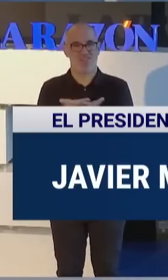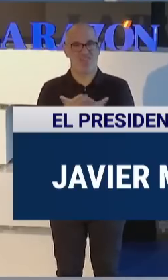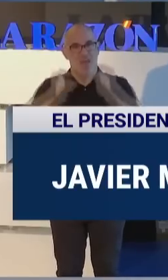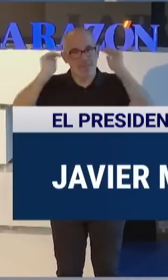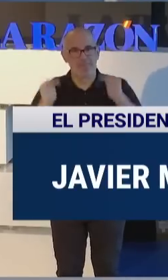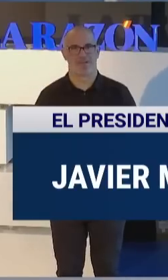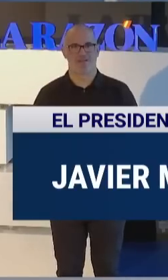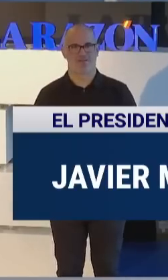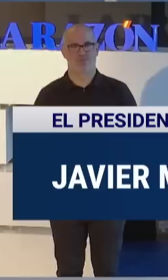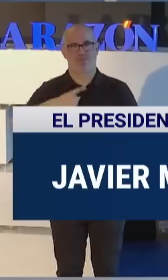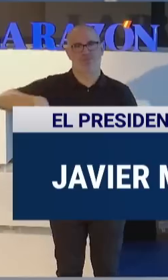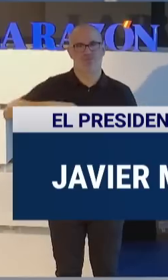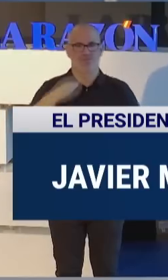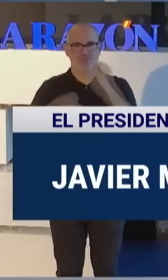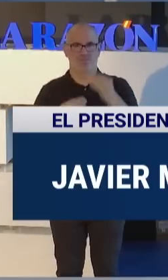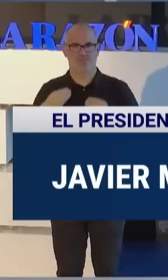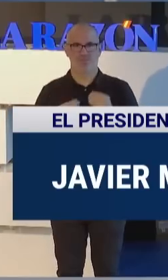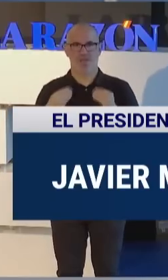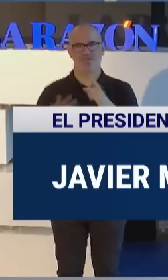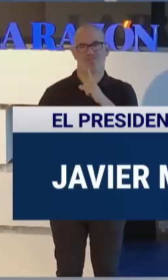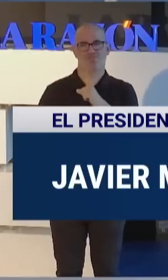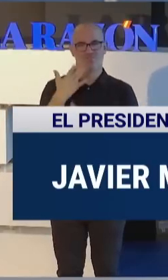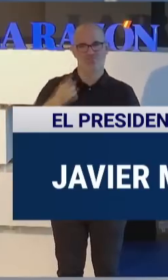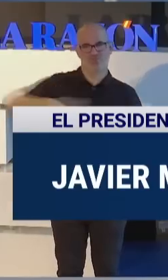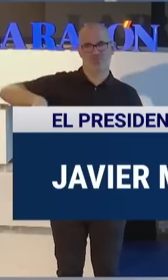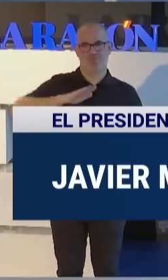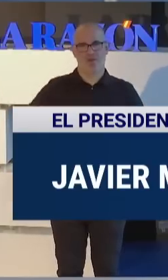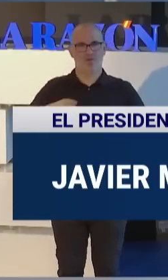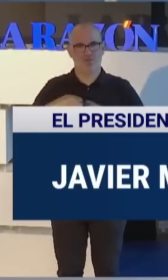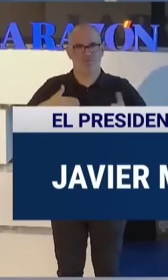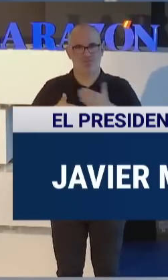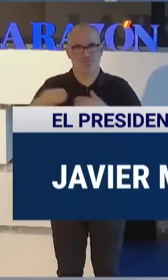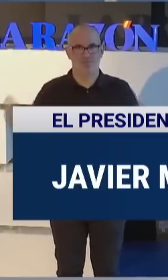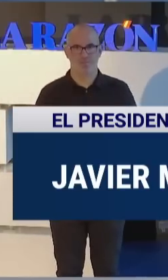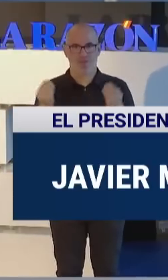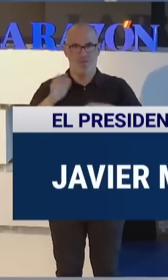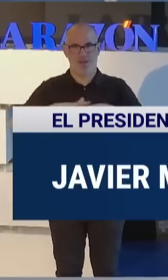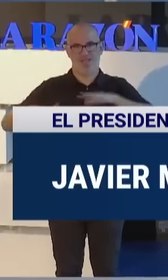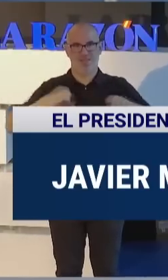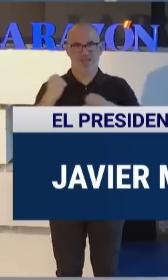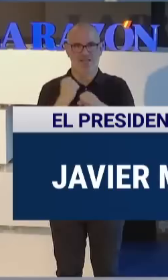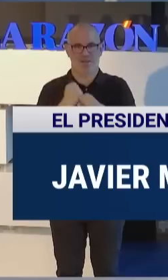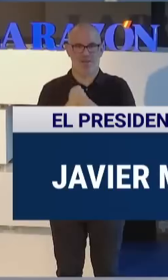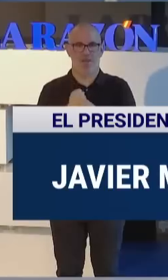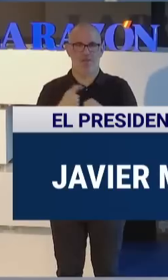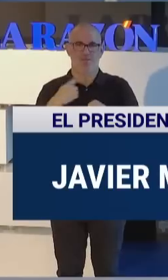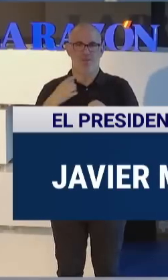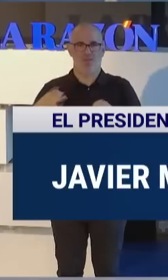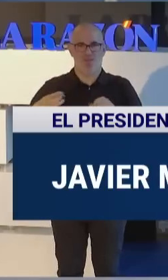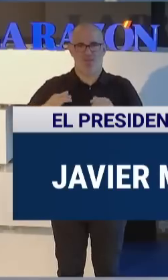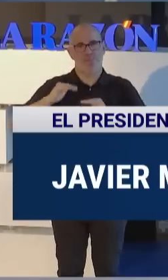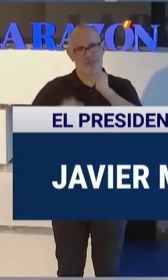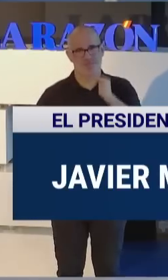achicaban los otros excesos de oferta y por ende el sufrimiento en actividad y empleo iba a ser más bajo. Digo, lo